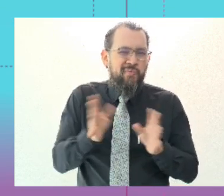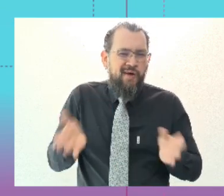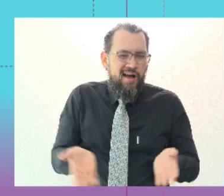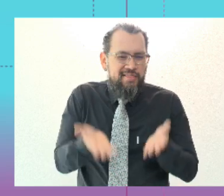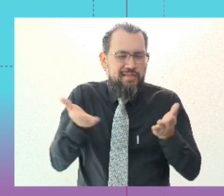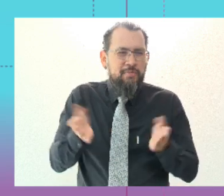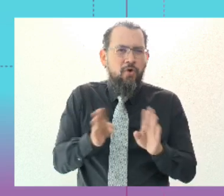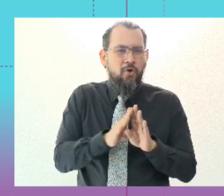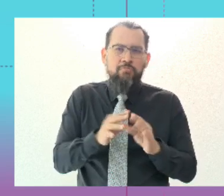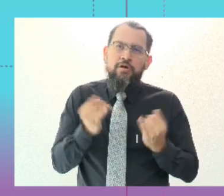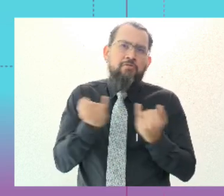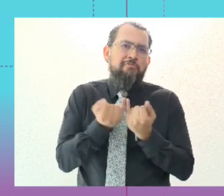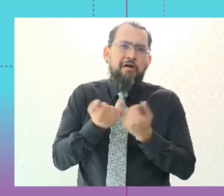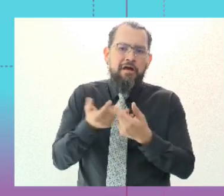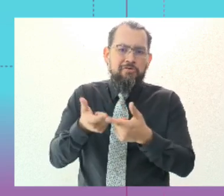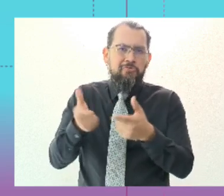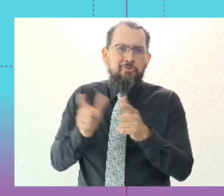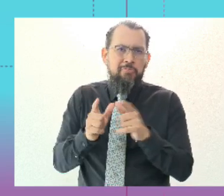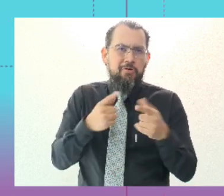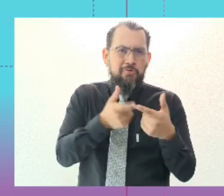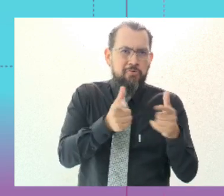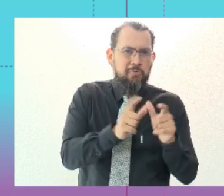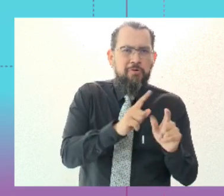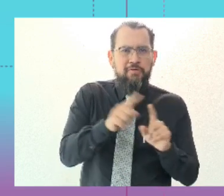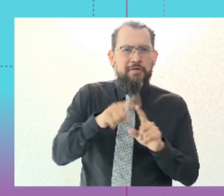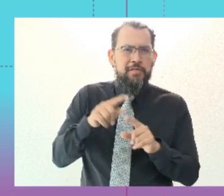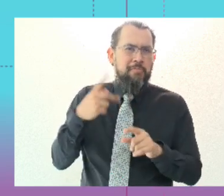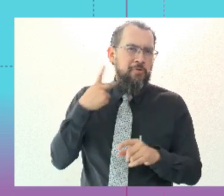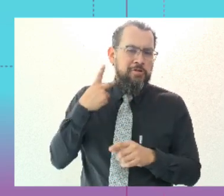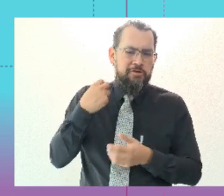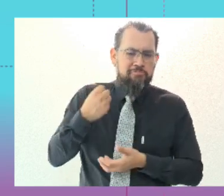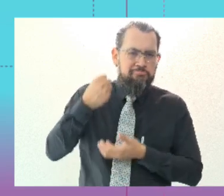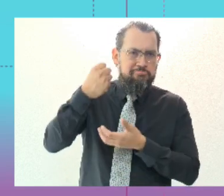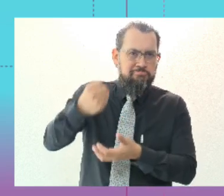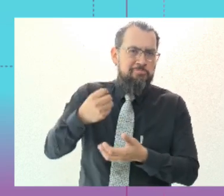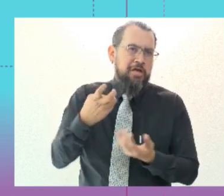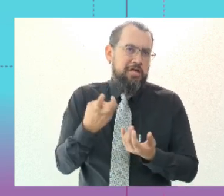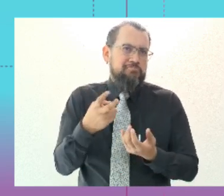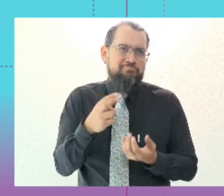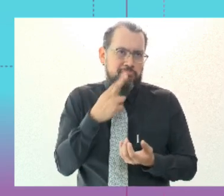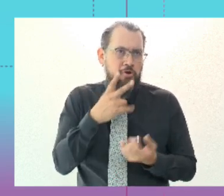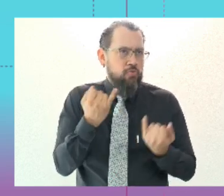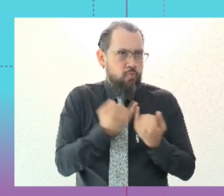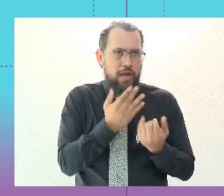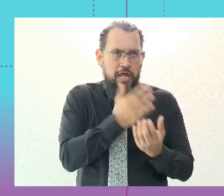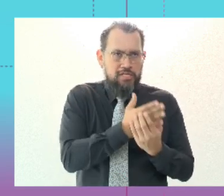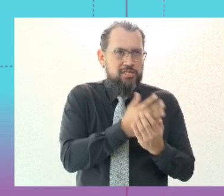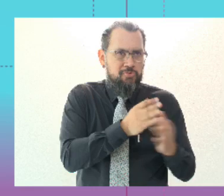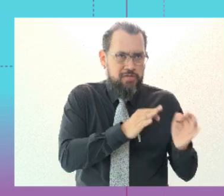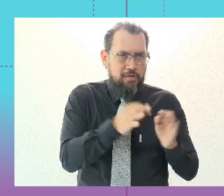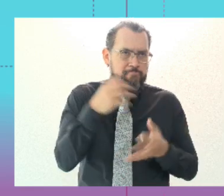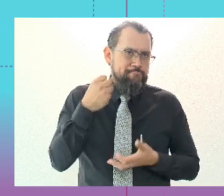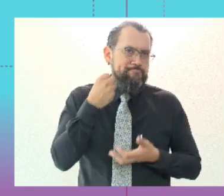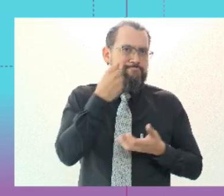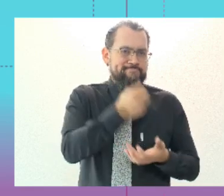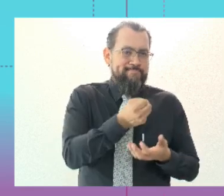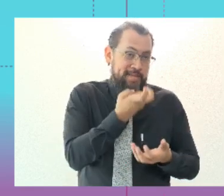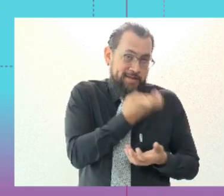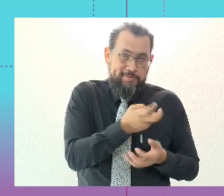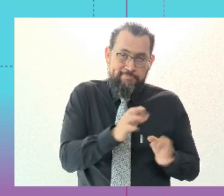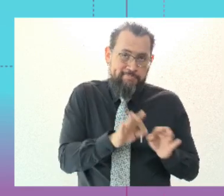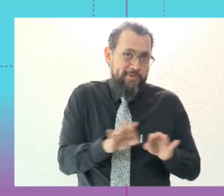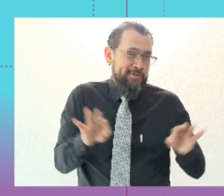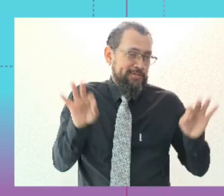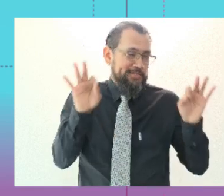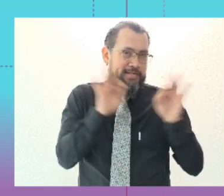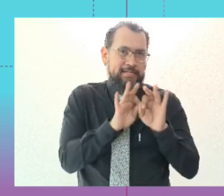como se invierte en los partidos políticos, igual en un archivo? Porque un partido político es fundamental para la democracia, igual